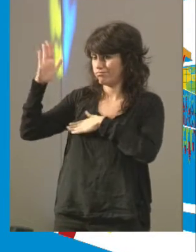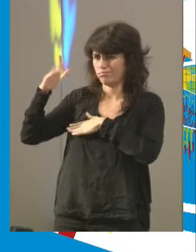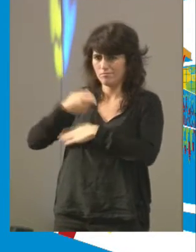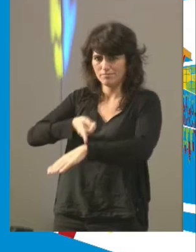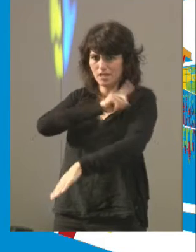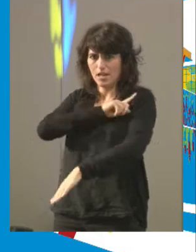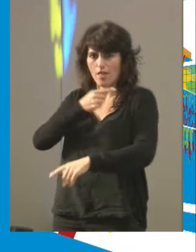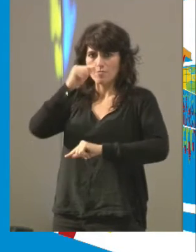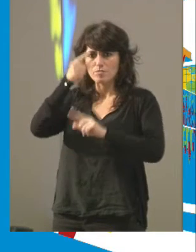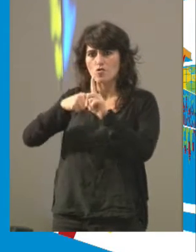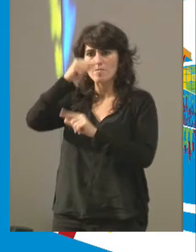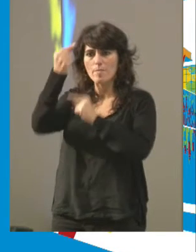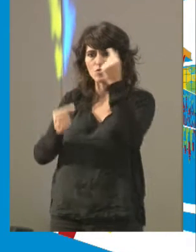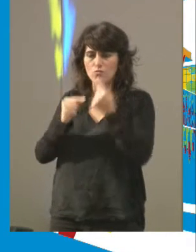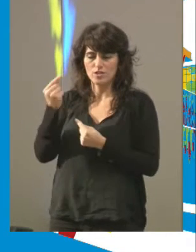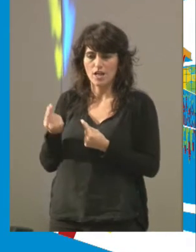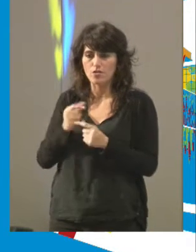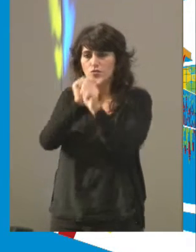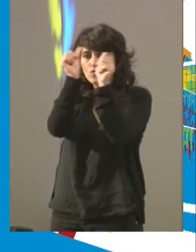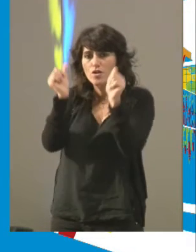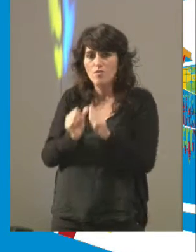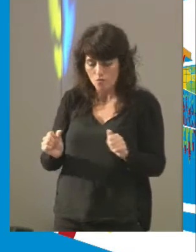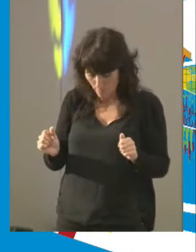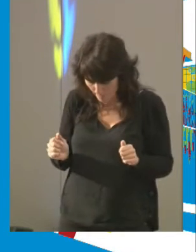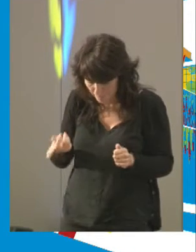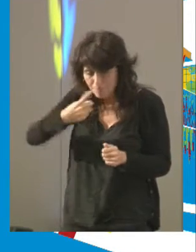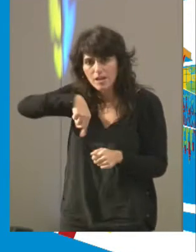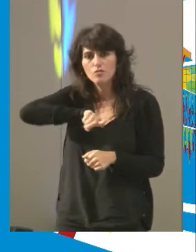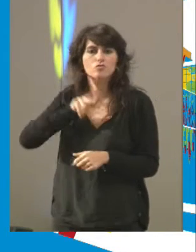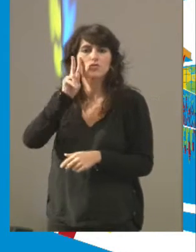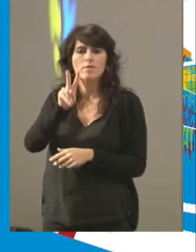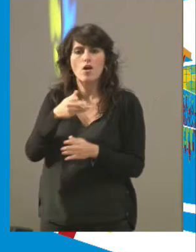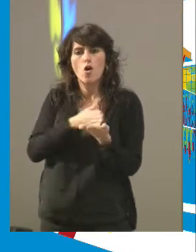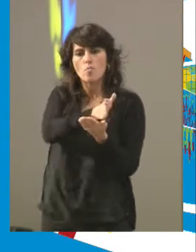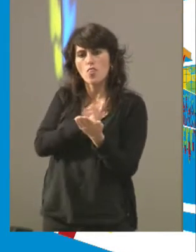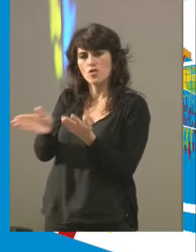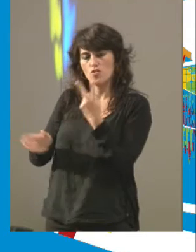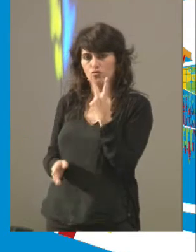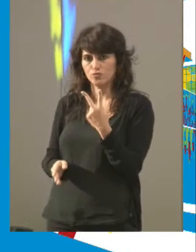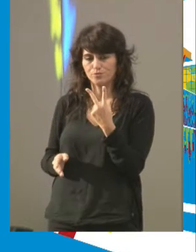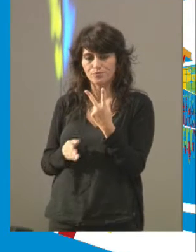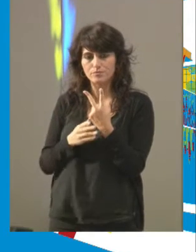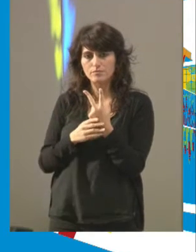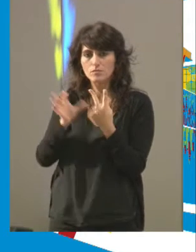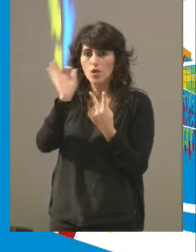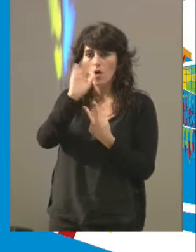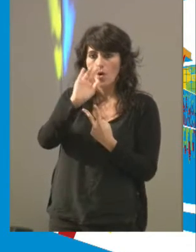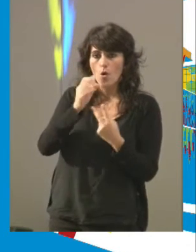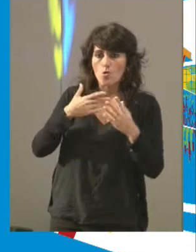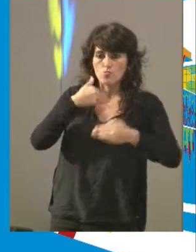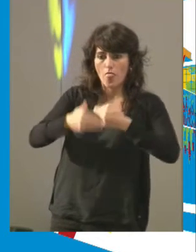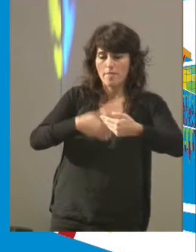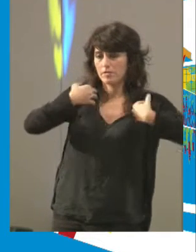nivel presupuestario. Y de alguna manera eso nos encaraba dentro de 2 opciones. O bien un